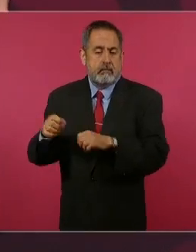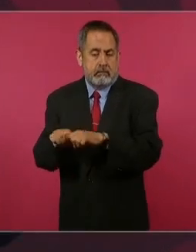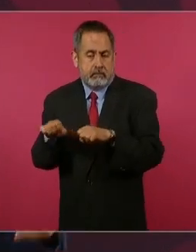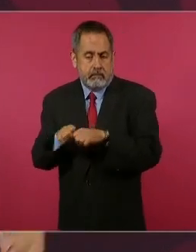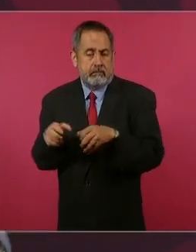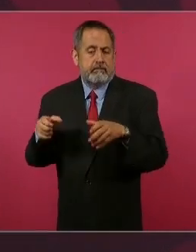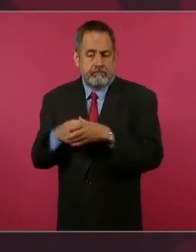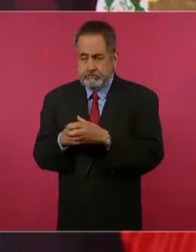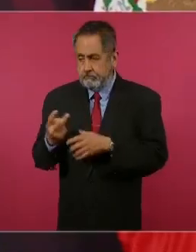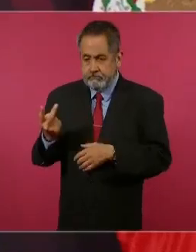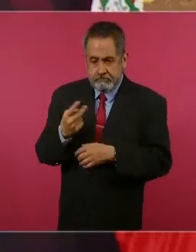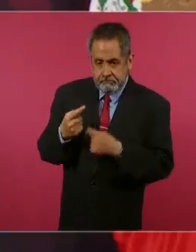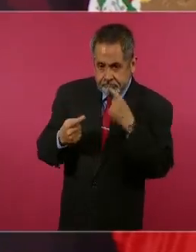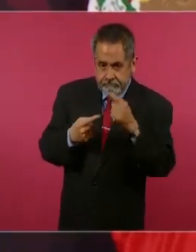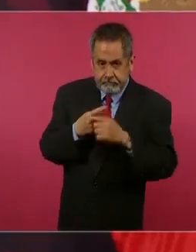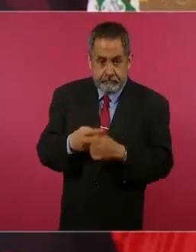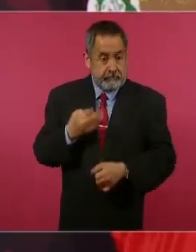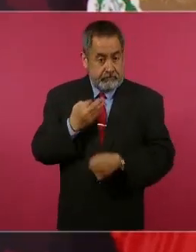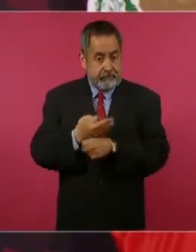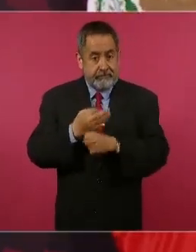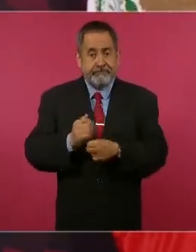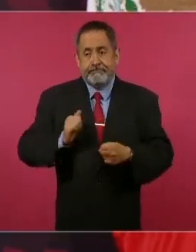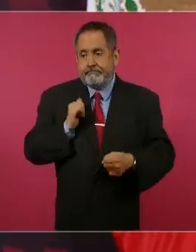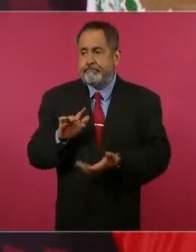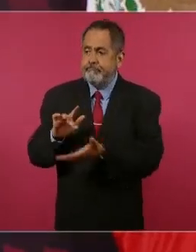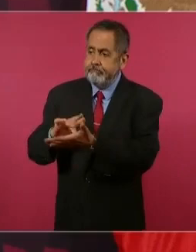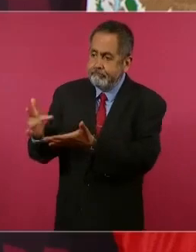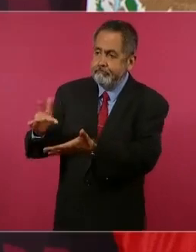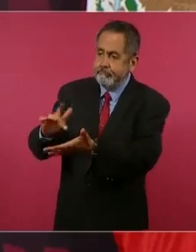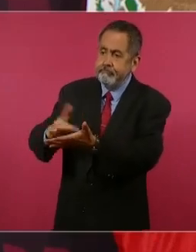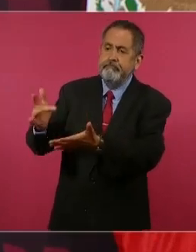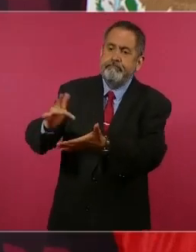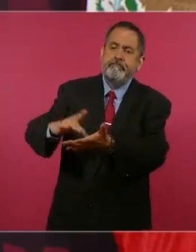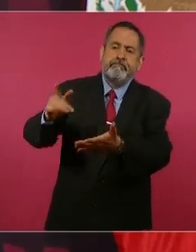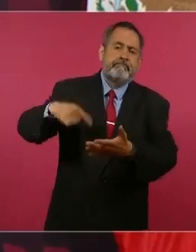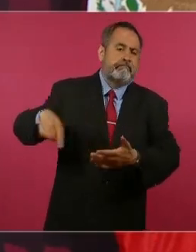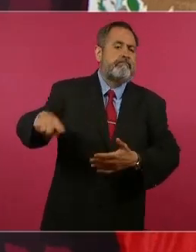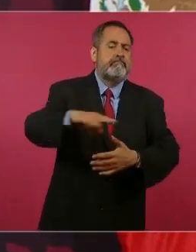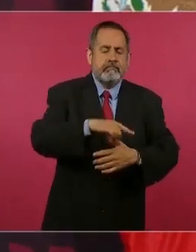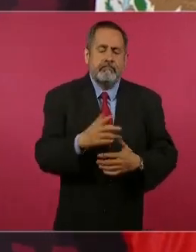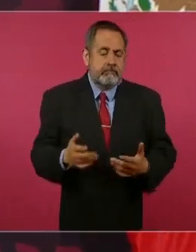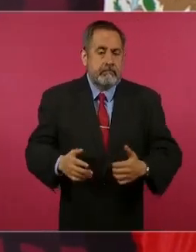aprovechando para agradecerles porque siempre digo,